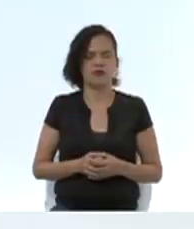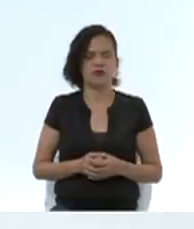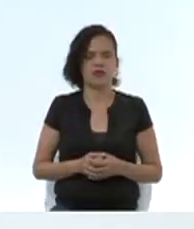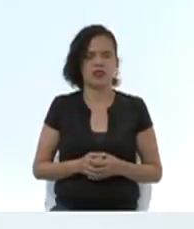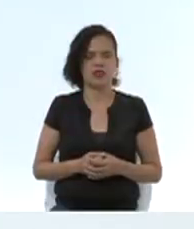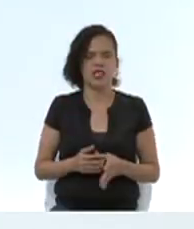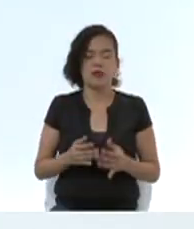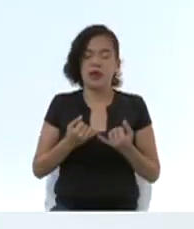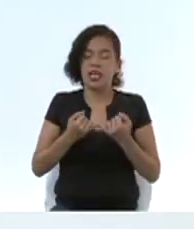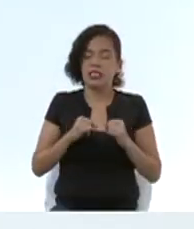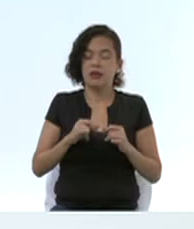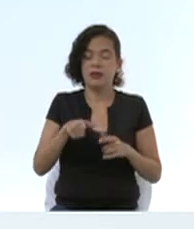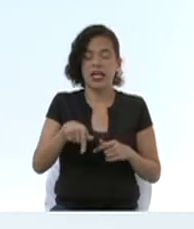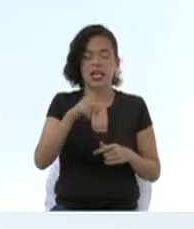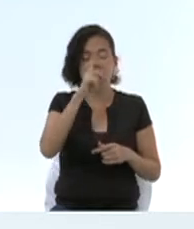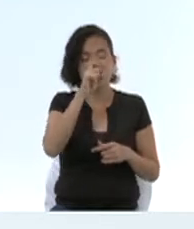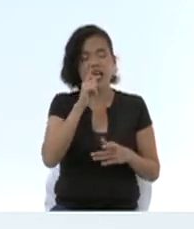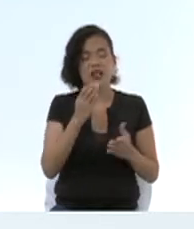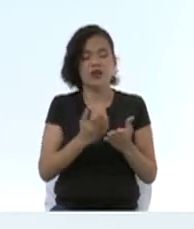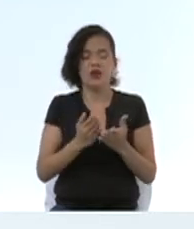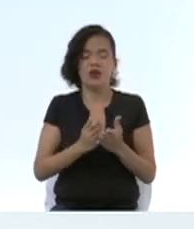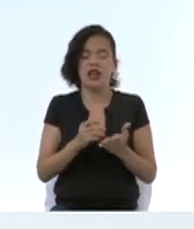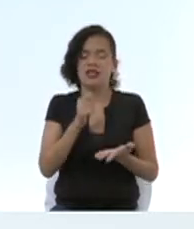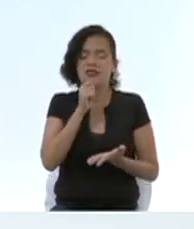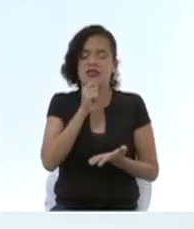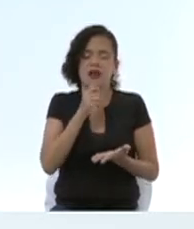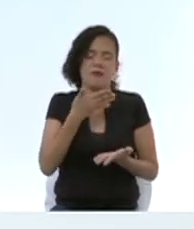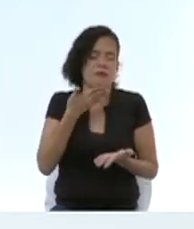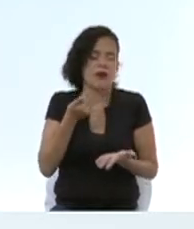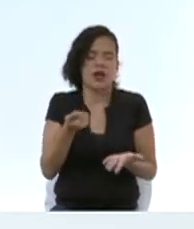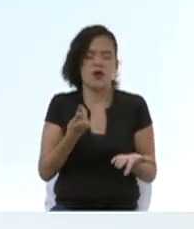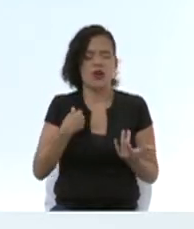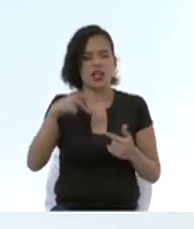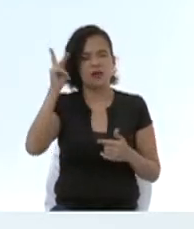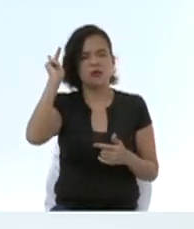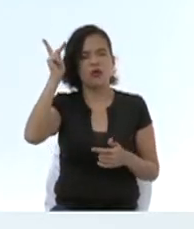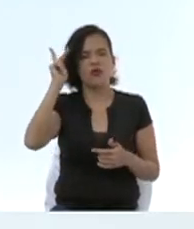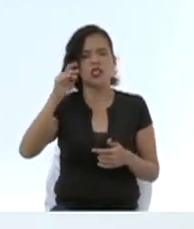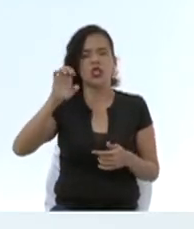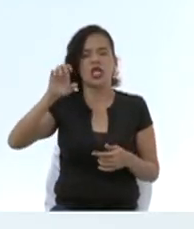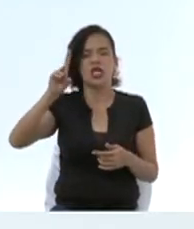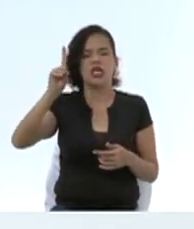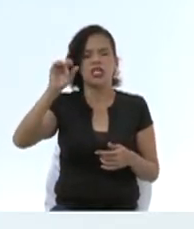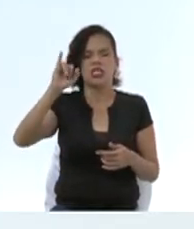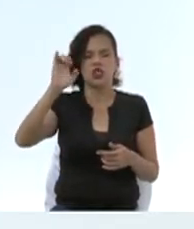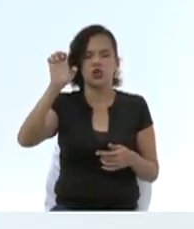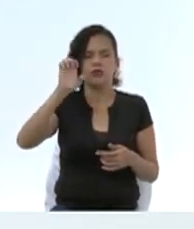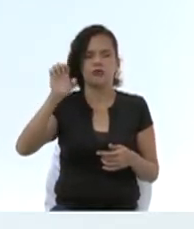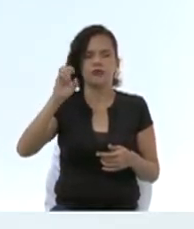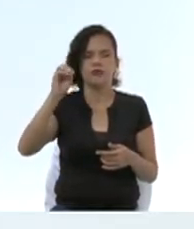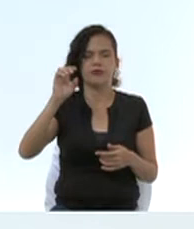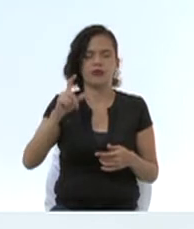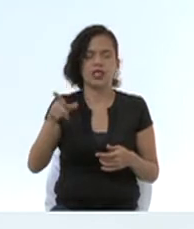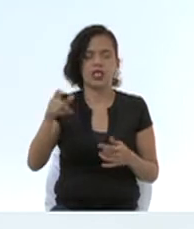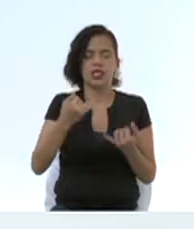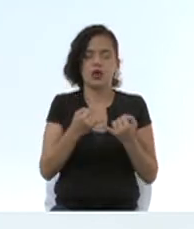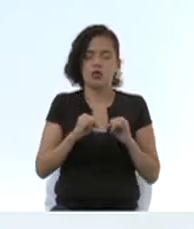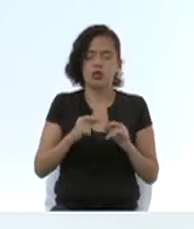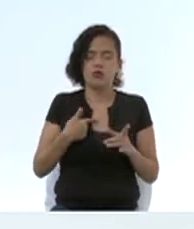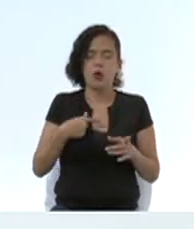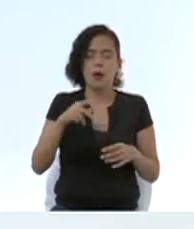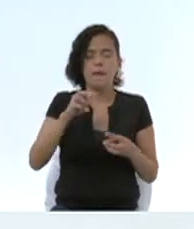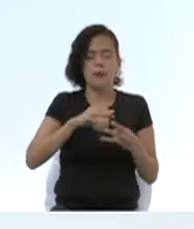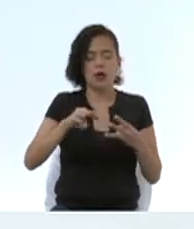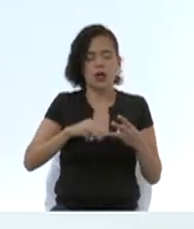Y para cerrar este año escolar, ¿quién mejor que Edinson Vázquez para acompañarnos en este último programa del año